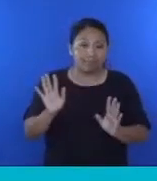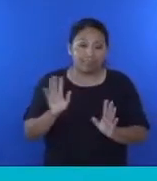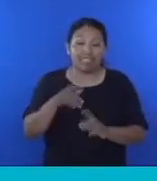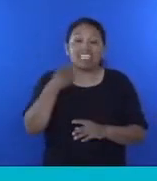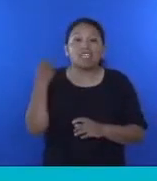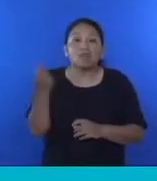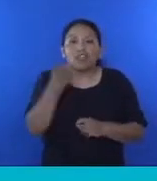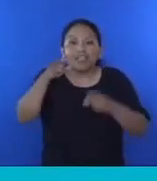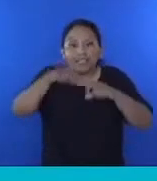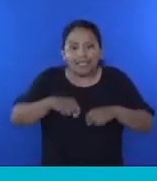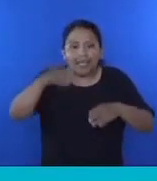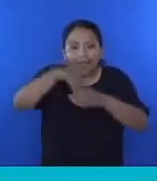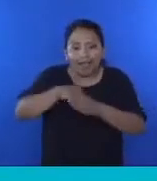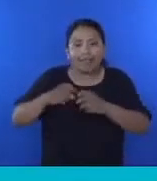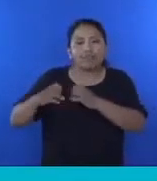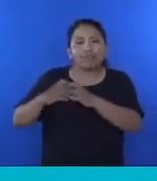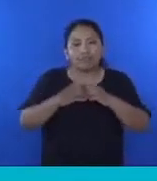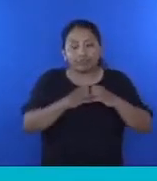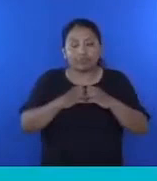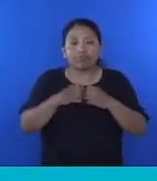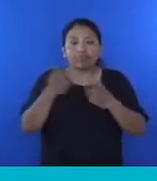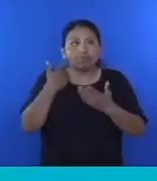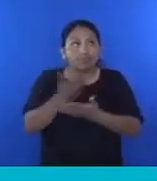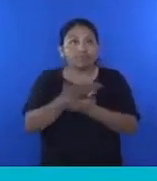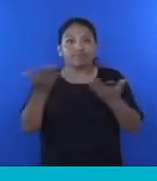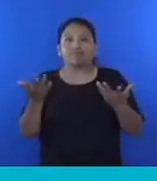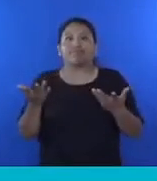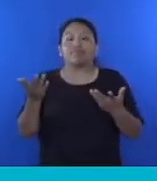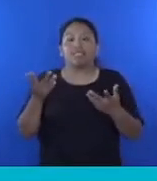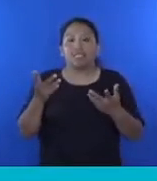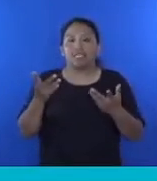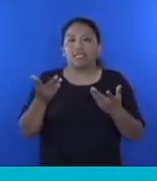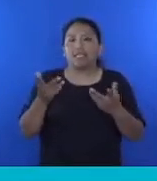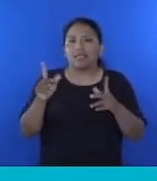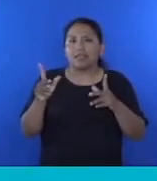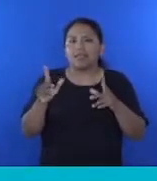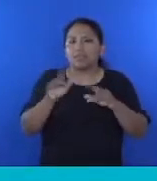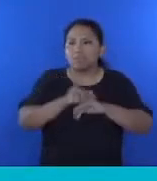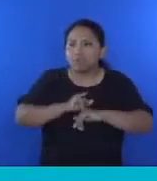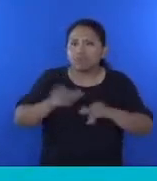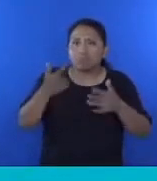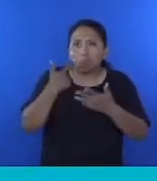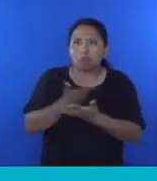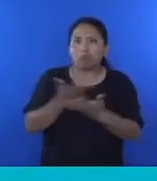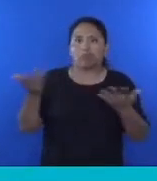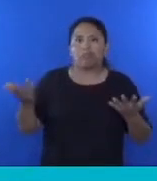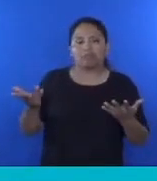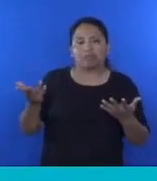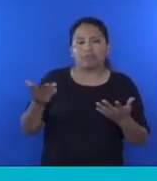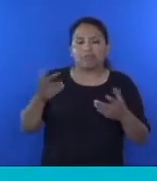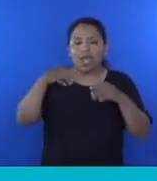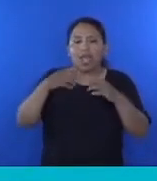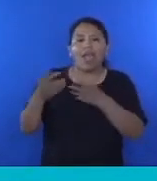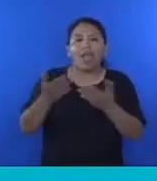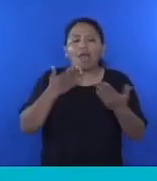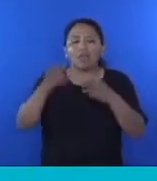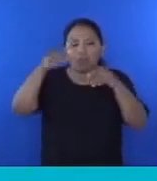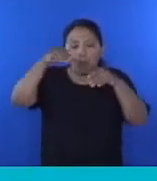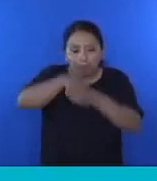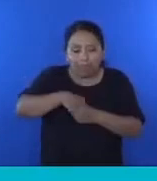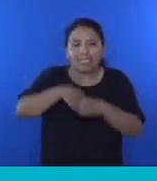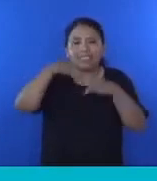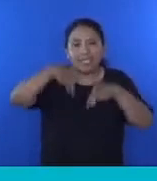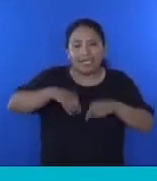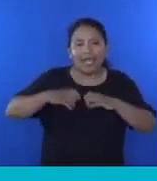que esas discusiones las diéramos acá adentro, a la luz del día, y que los medios las puedan rescatar también, pero que hablemos más en el recinto y menos en las